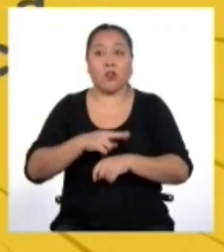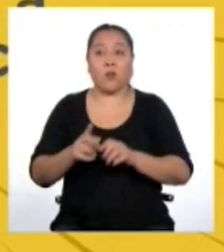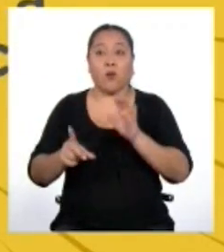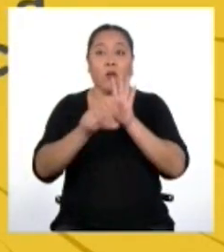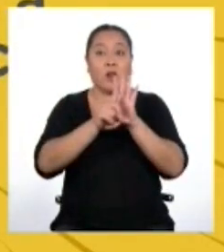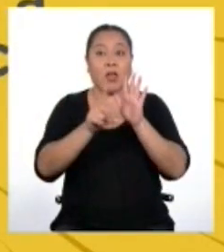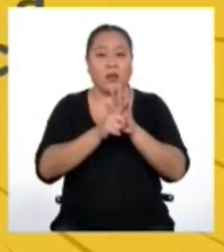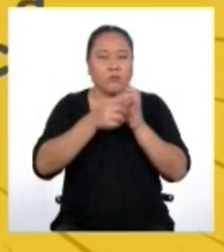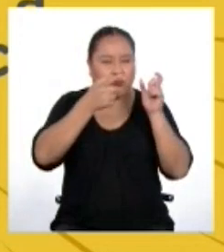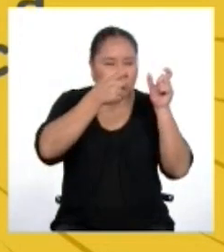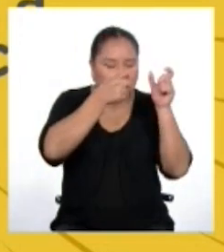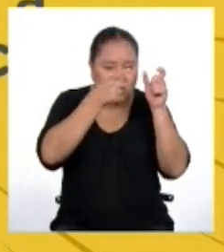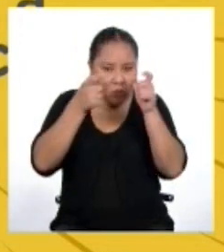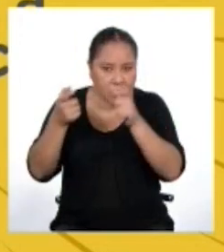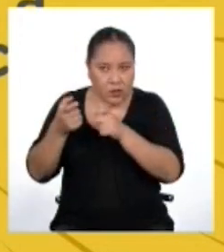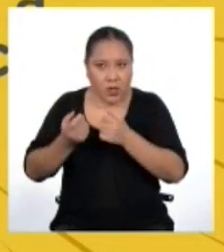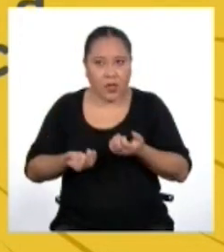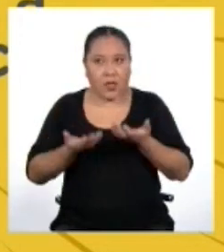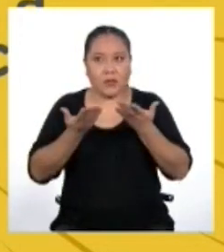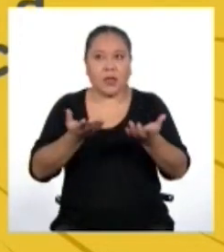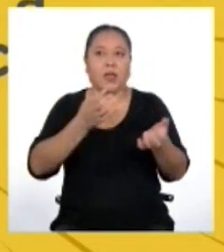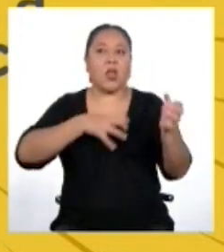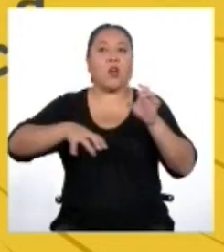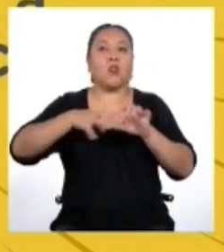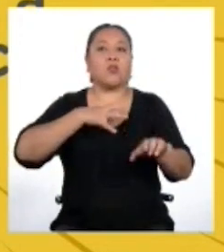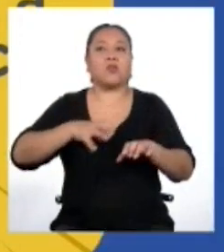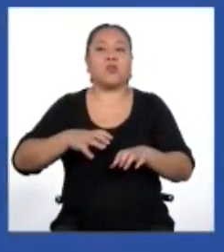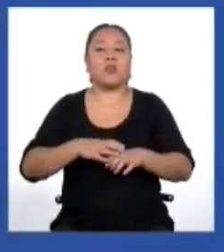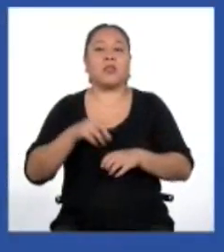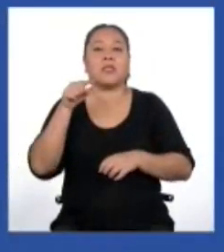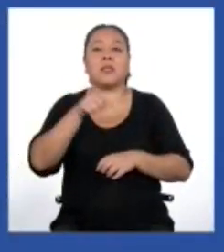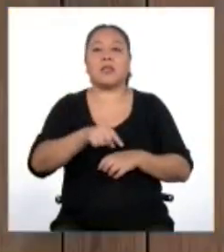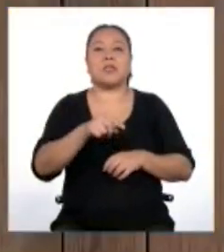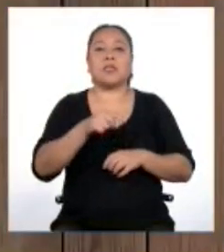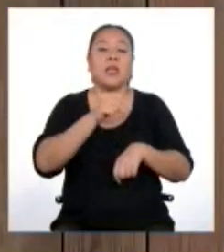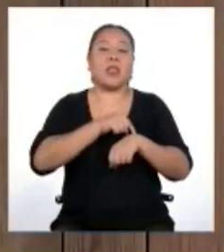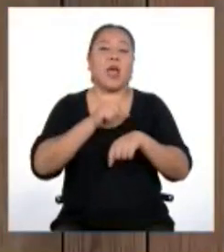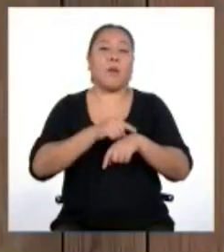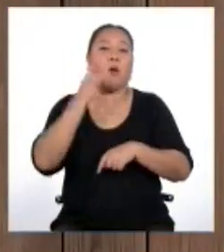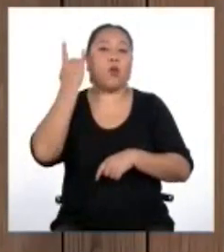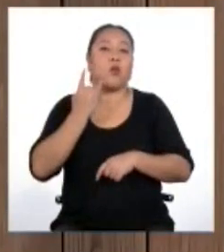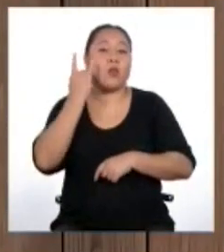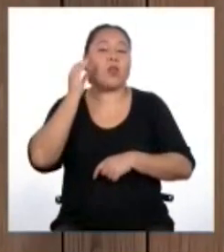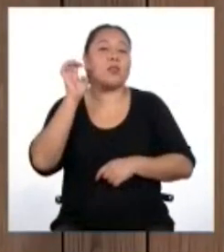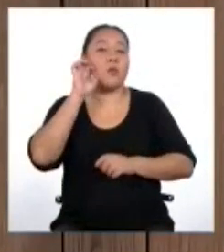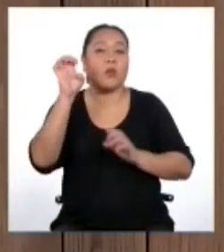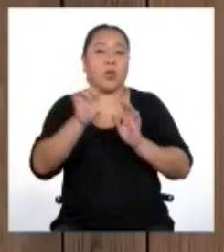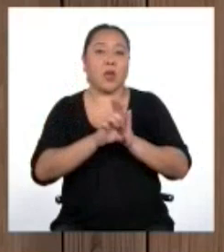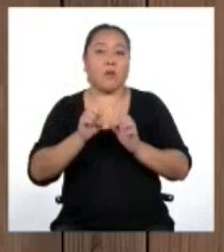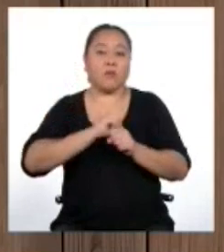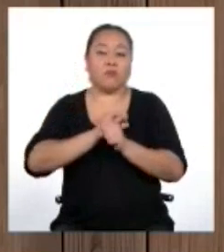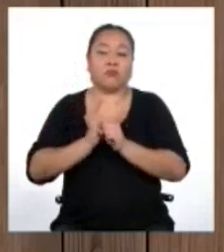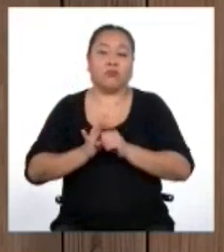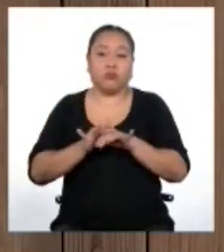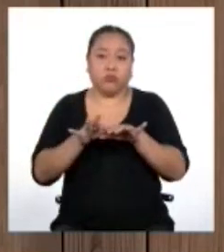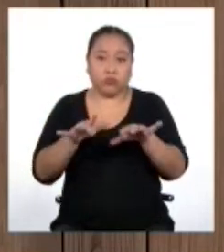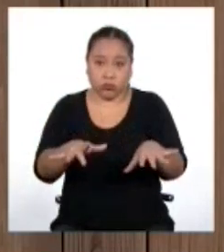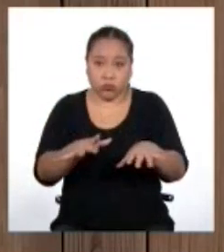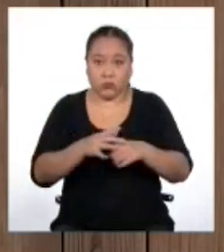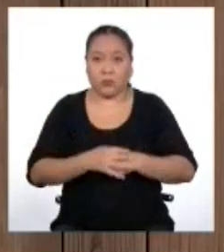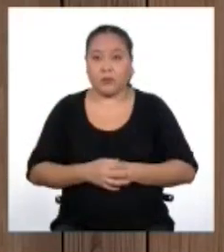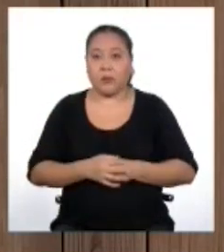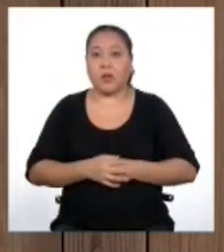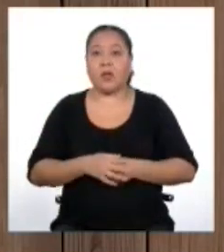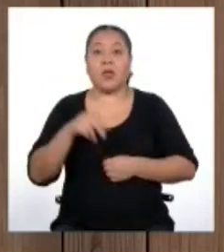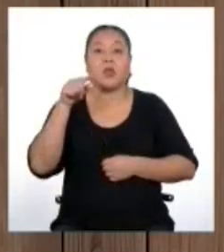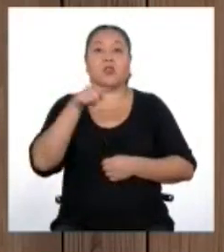deben supervisar y ejecutar acciones frente a situaciones de emergencia, como por ejemplo el COVID-19.